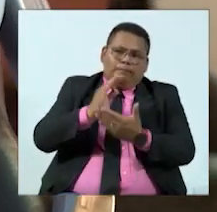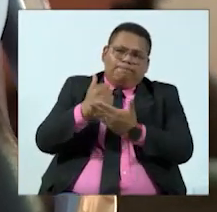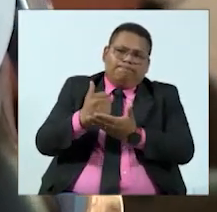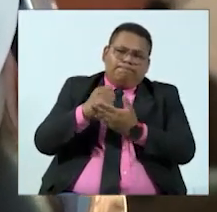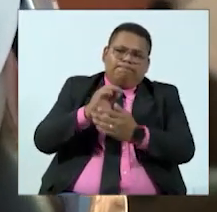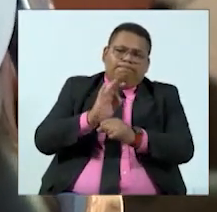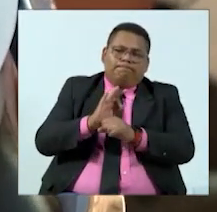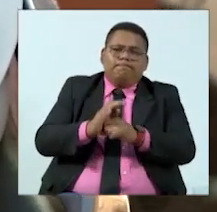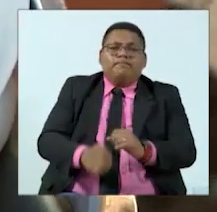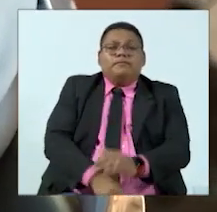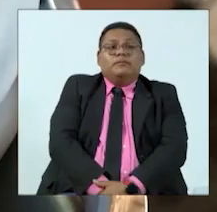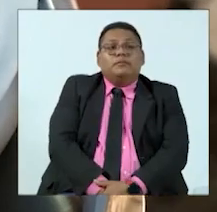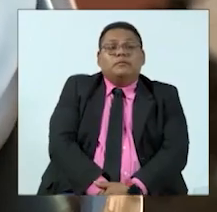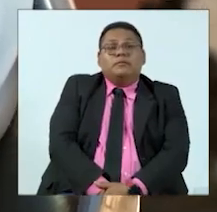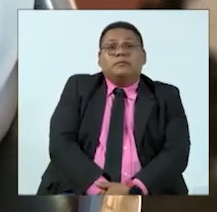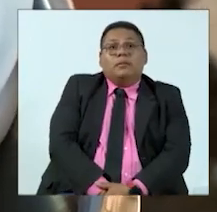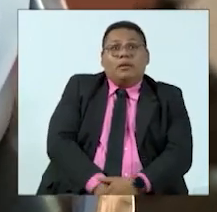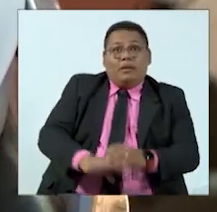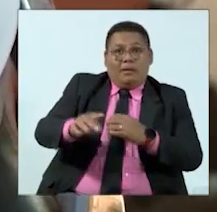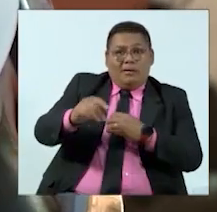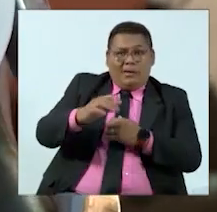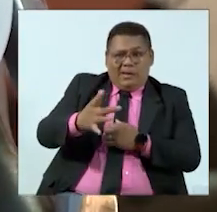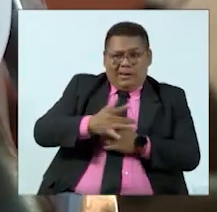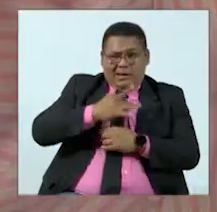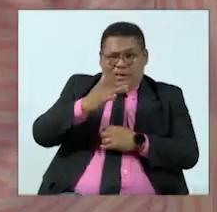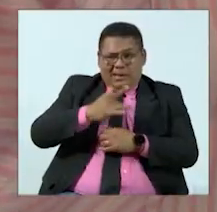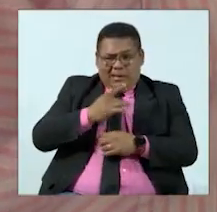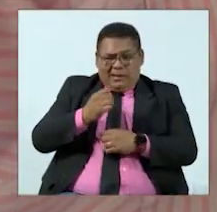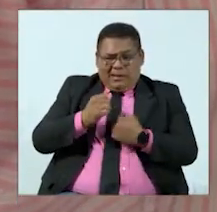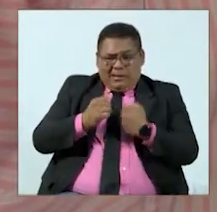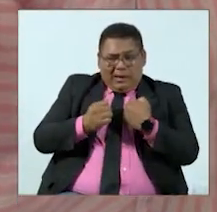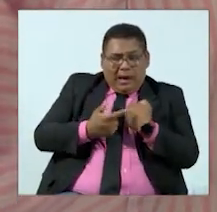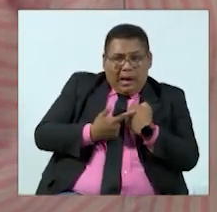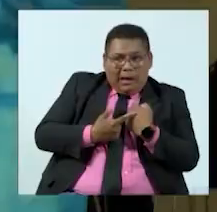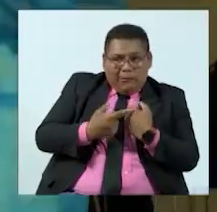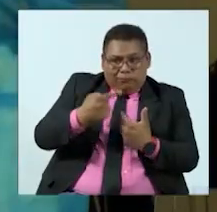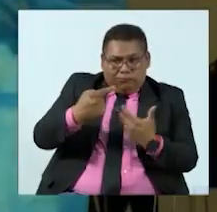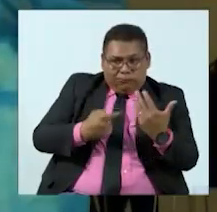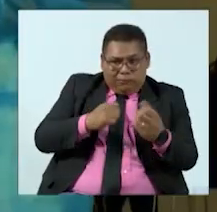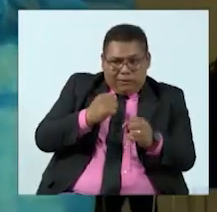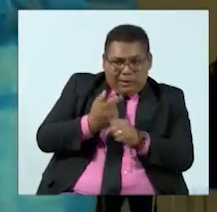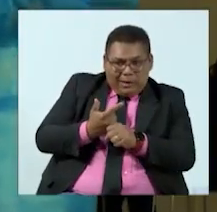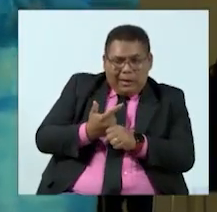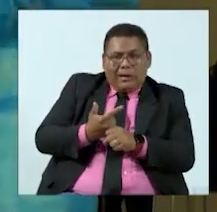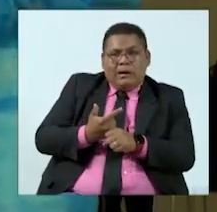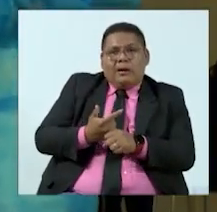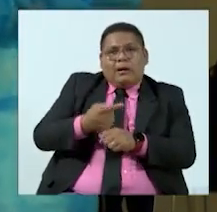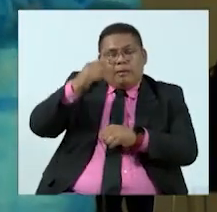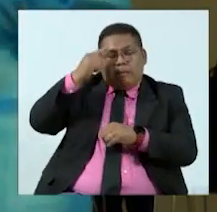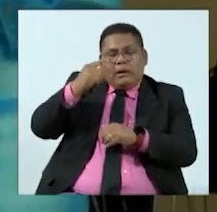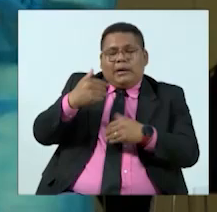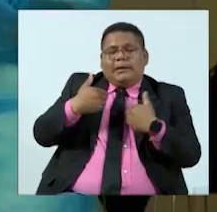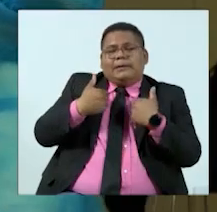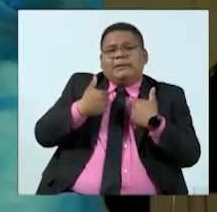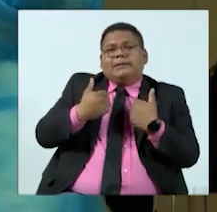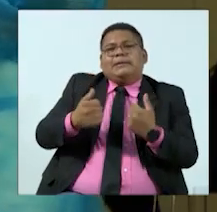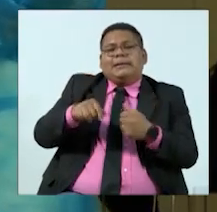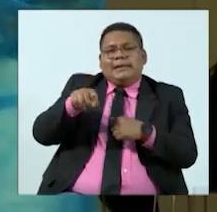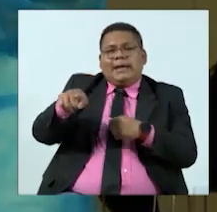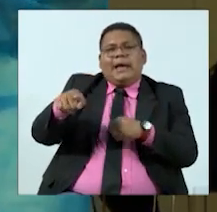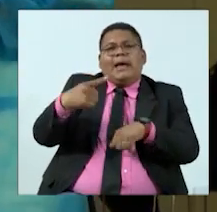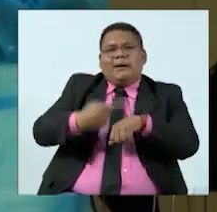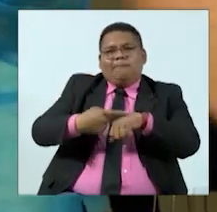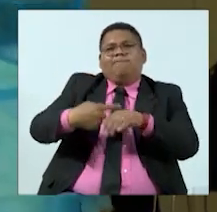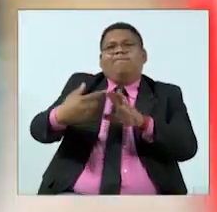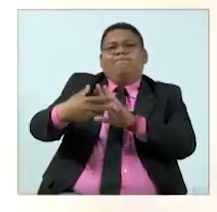sentido Hay algún síntoma o signo que tomar en cuenta como para darse cuenta de que alguien ya contrajo la